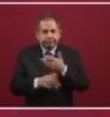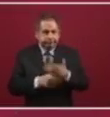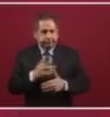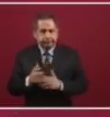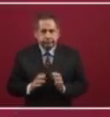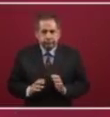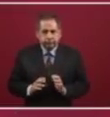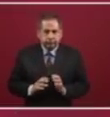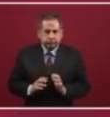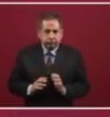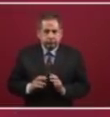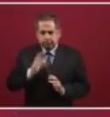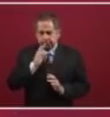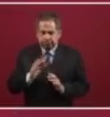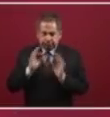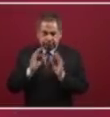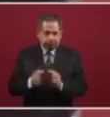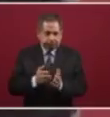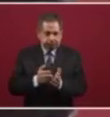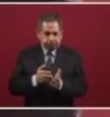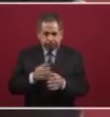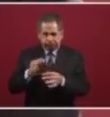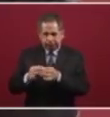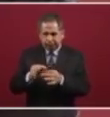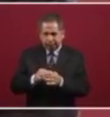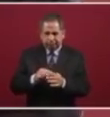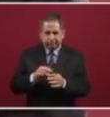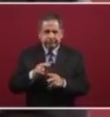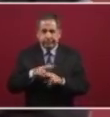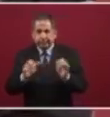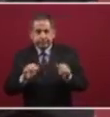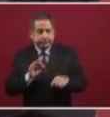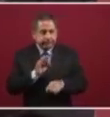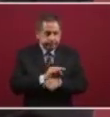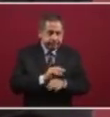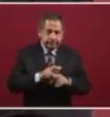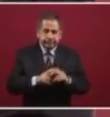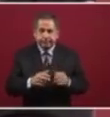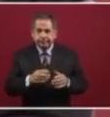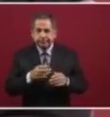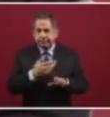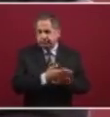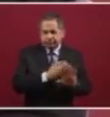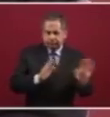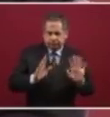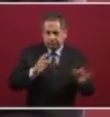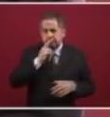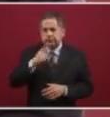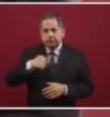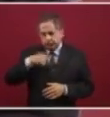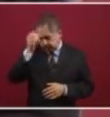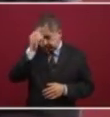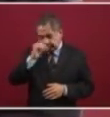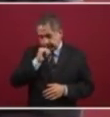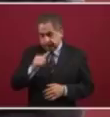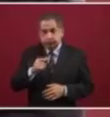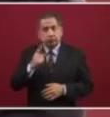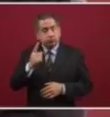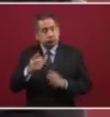a perjudicar ni en un sentido ni en otro. O sea, no opino. Lo que sí es un hecho